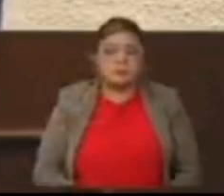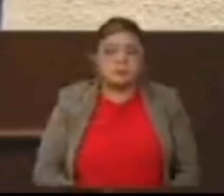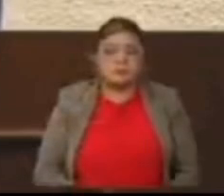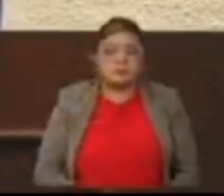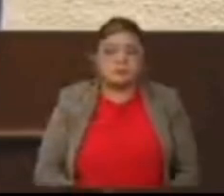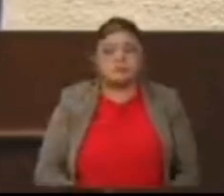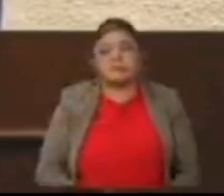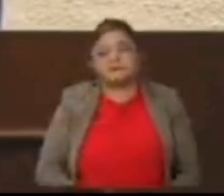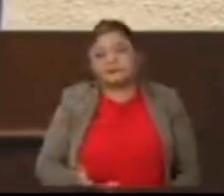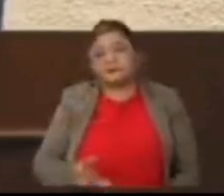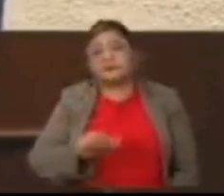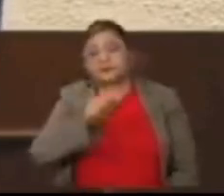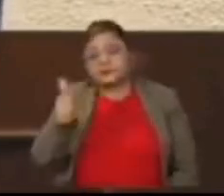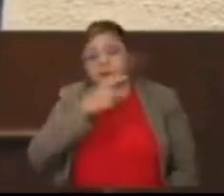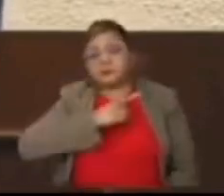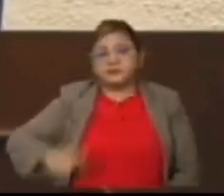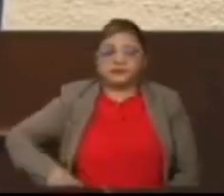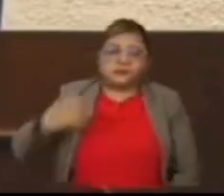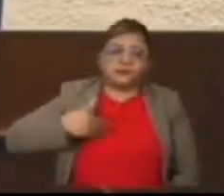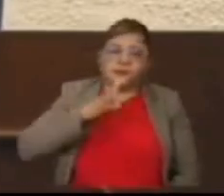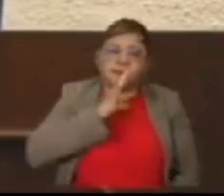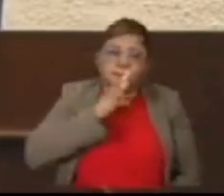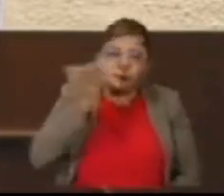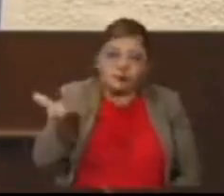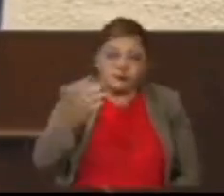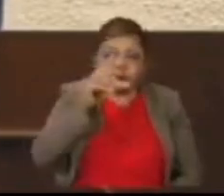Diputado Lenín Alberto Ulate.